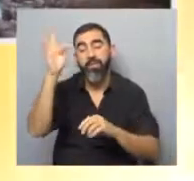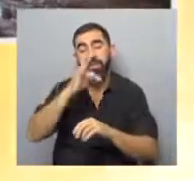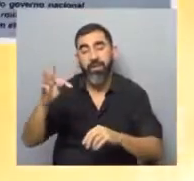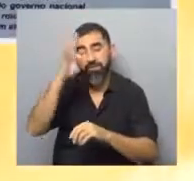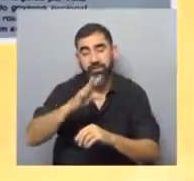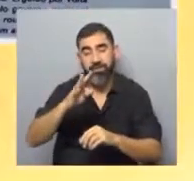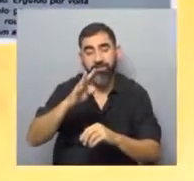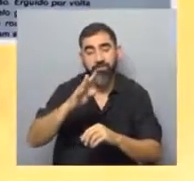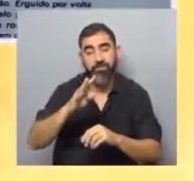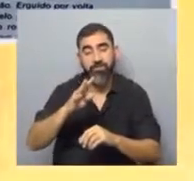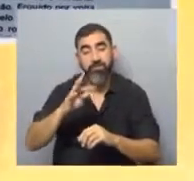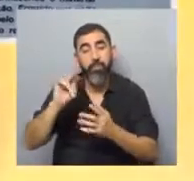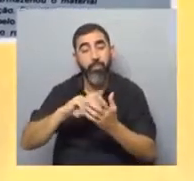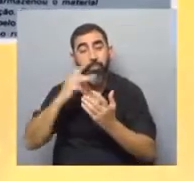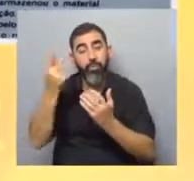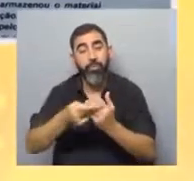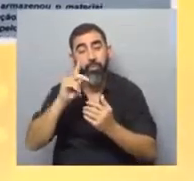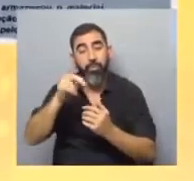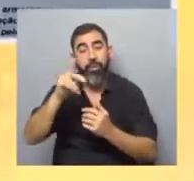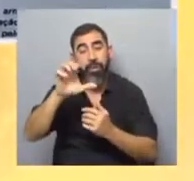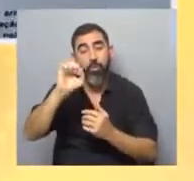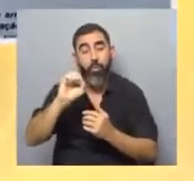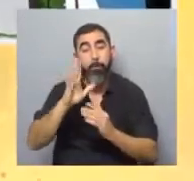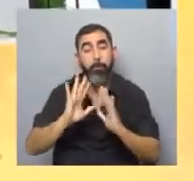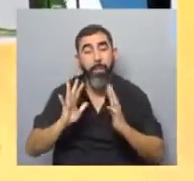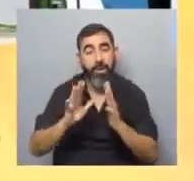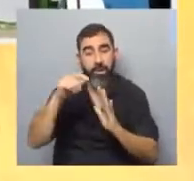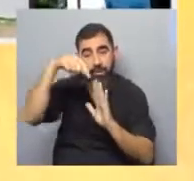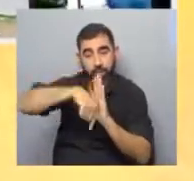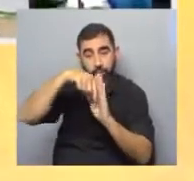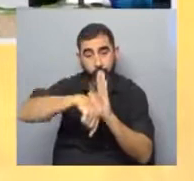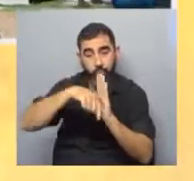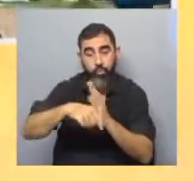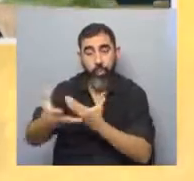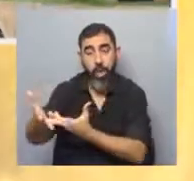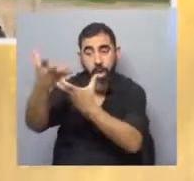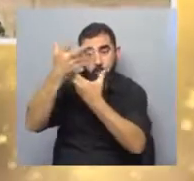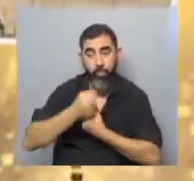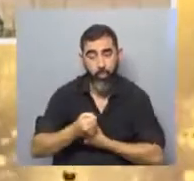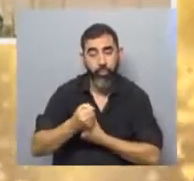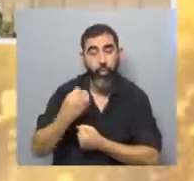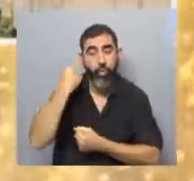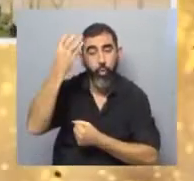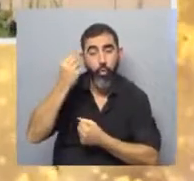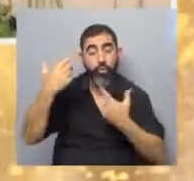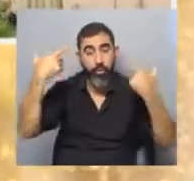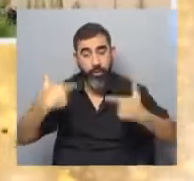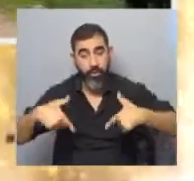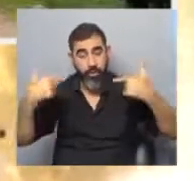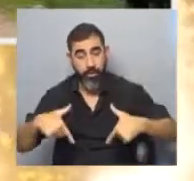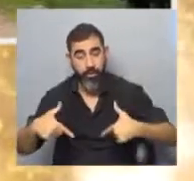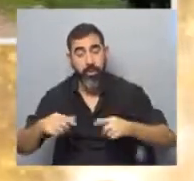de apalancamiento para proyectos de geoparques del Cono Sur, donde vinieron con el apoyo de UNESCO y el Congreso de Intendentes